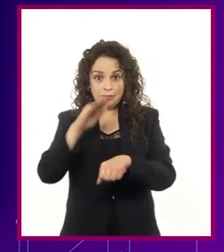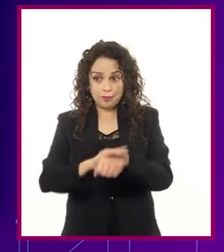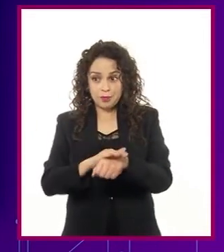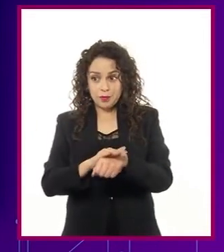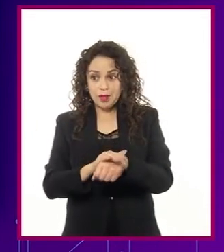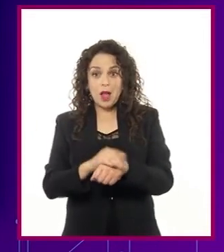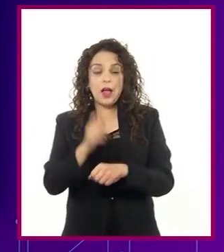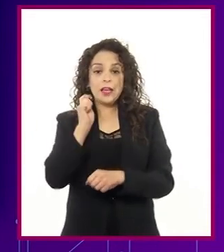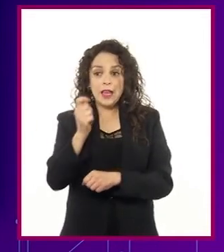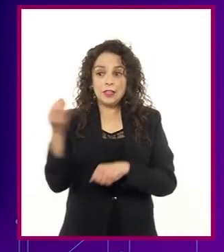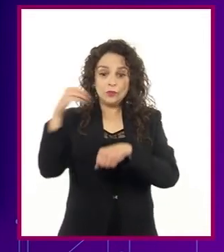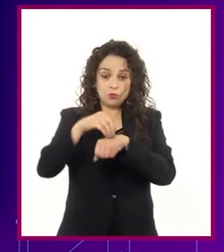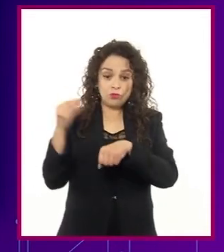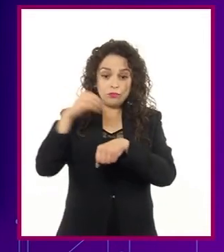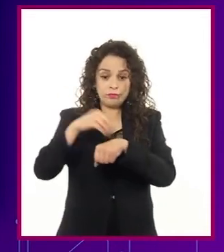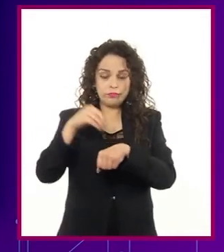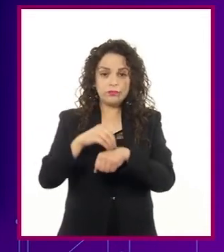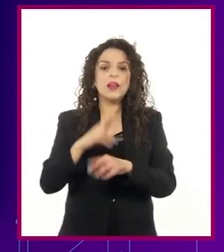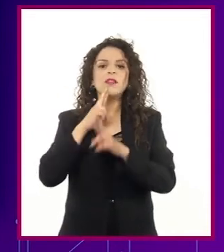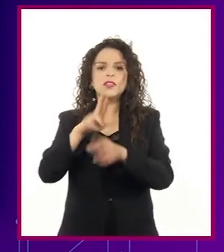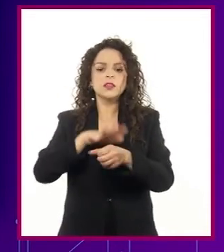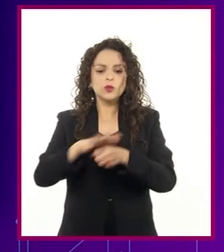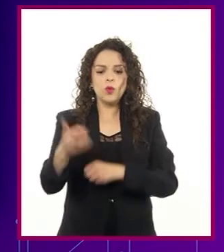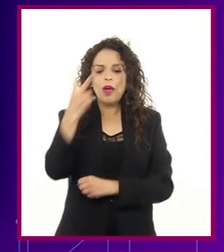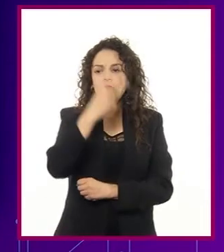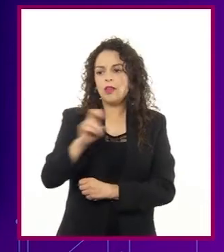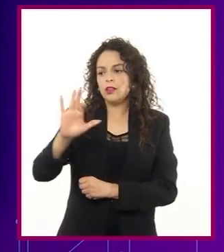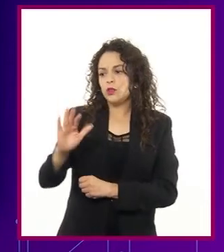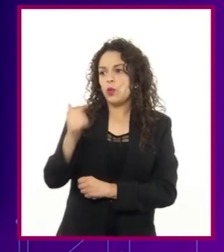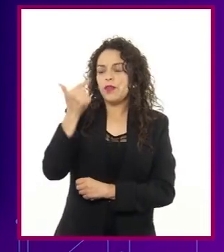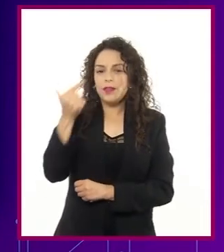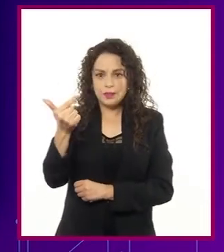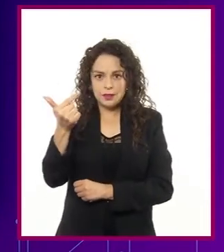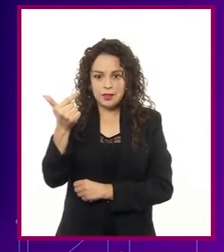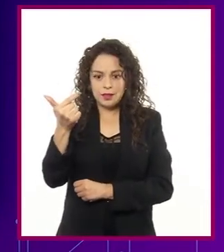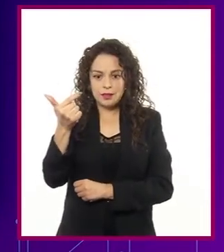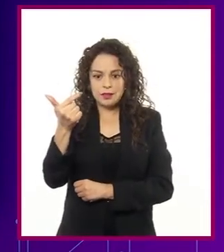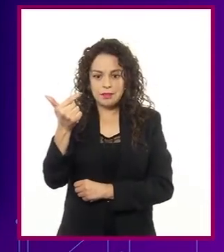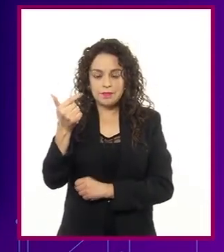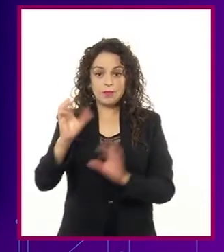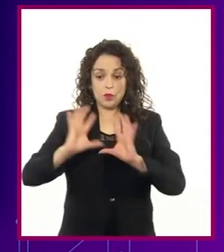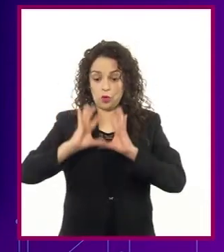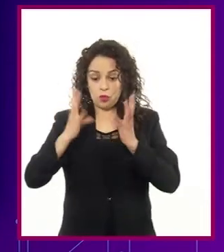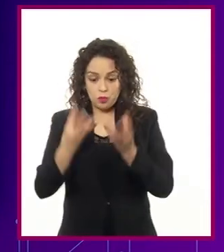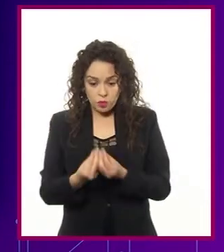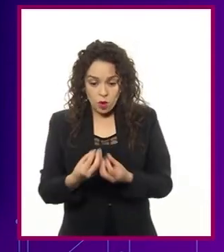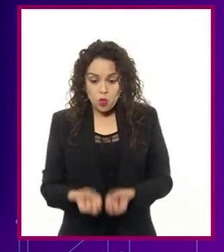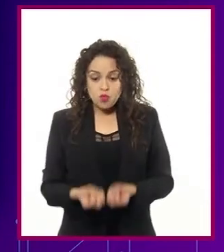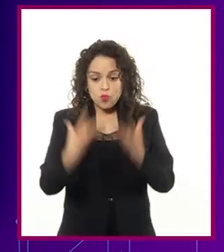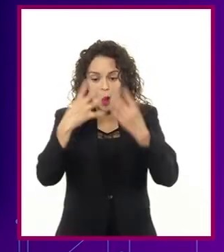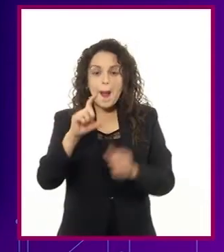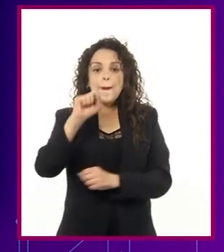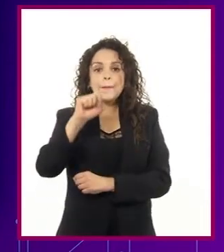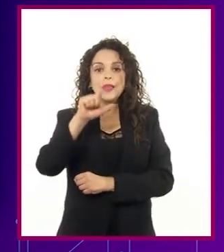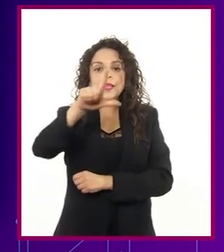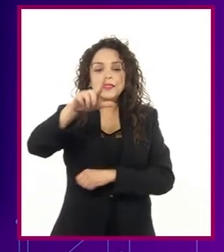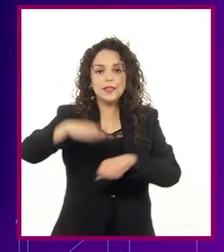a 257 y en total son 27 calificaciones. Por lo